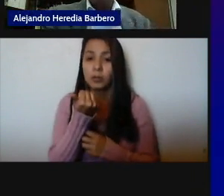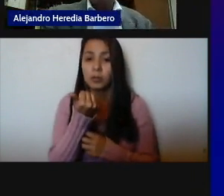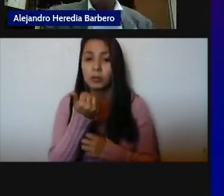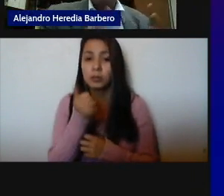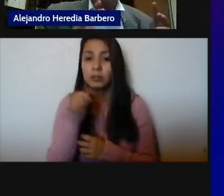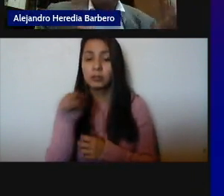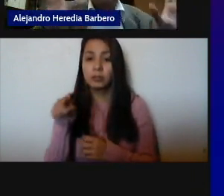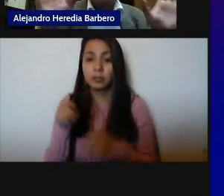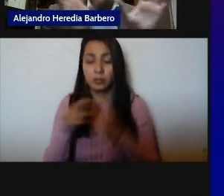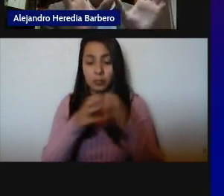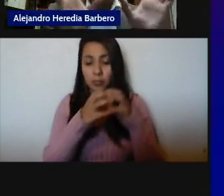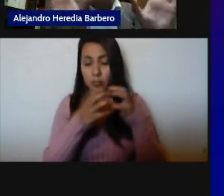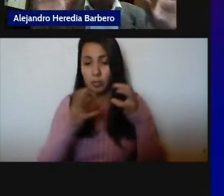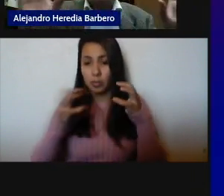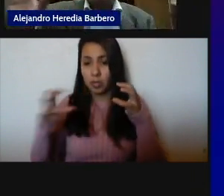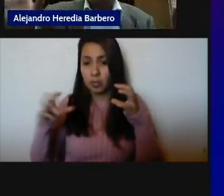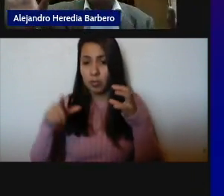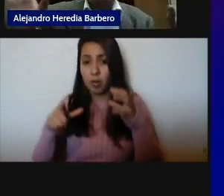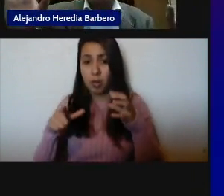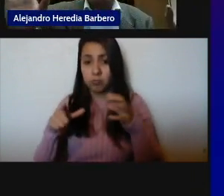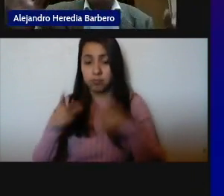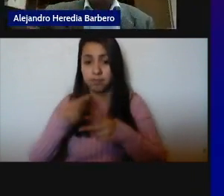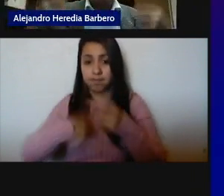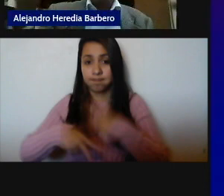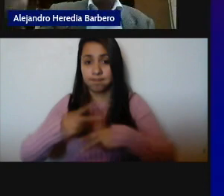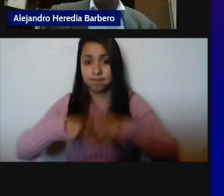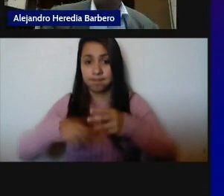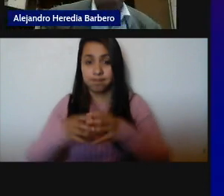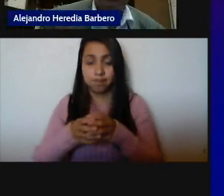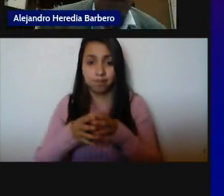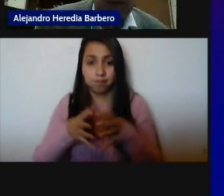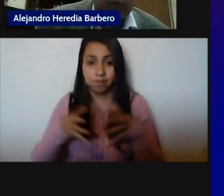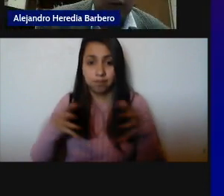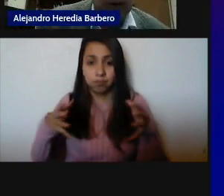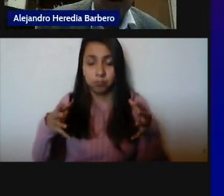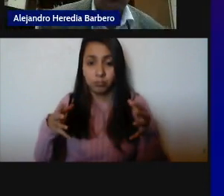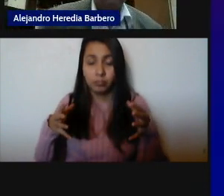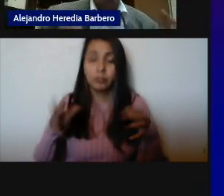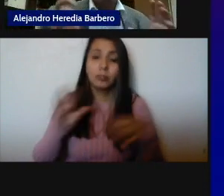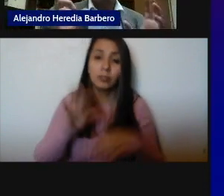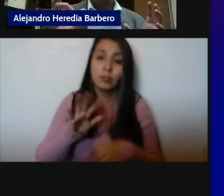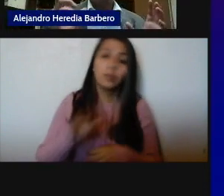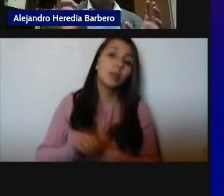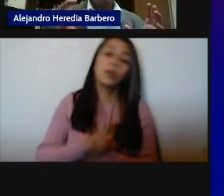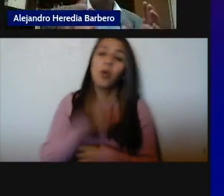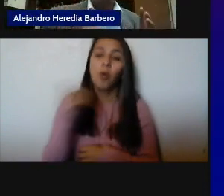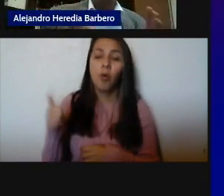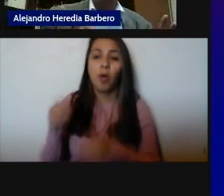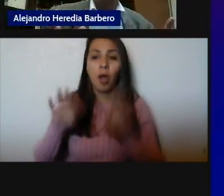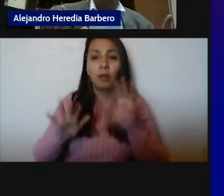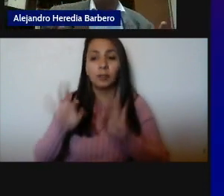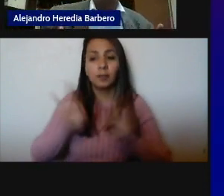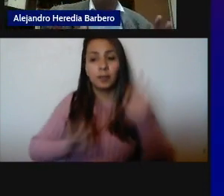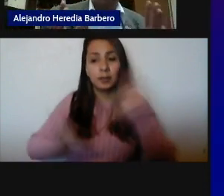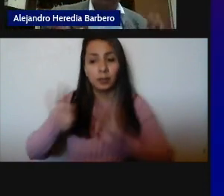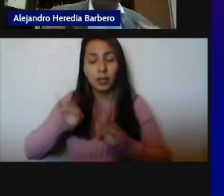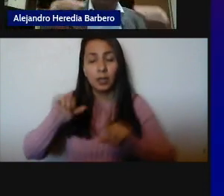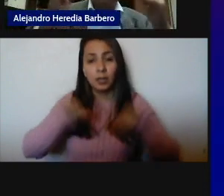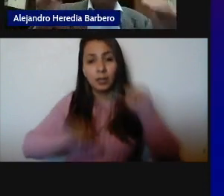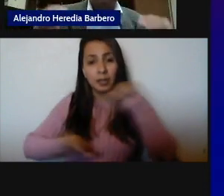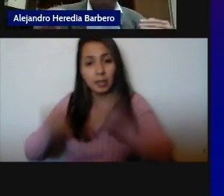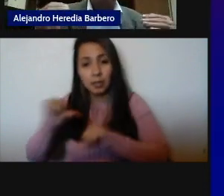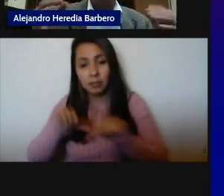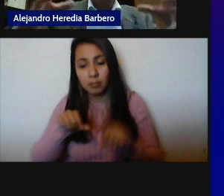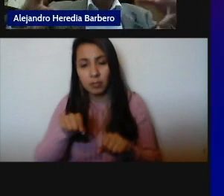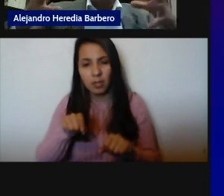es el aumento de las masas moleculares, y por otra parte también es cuando tenemos algunas condiciones